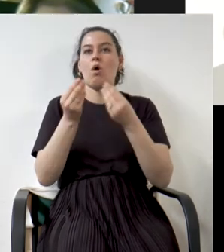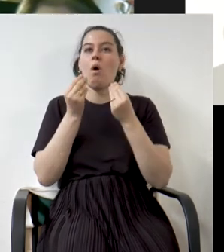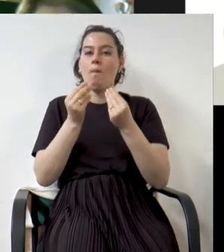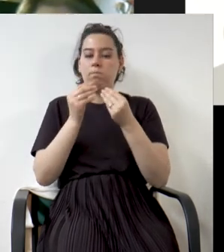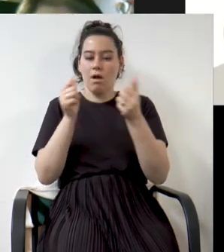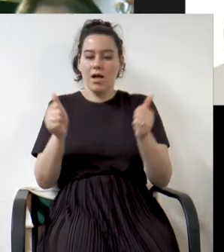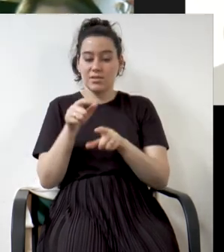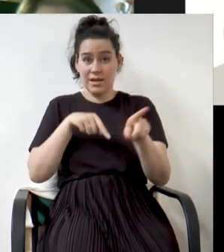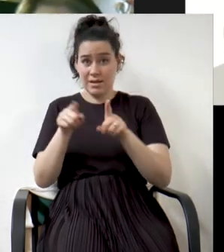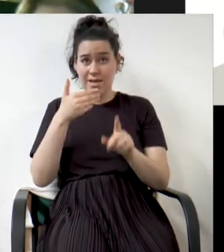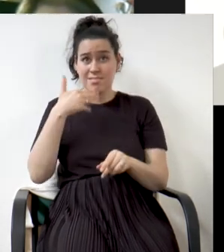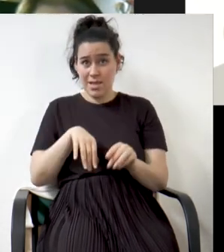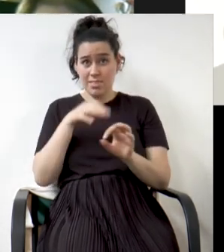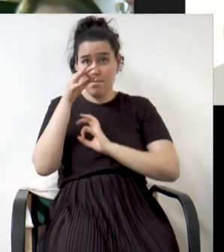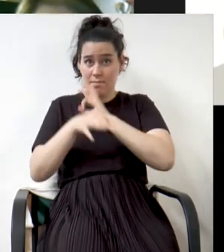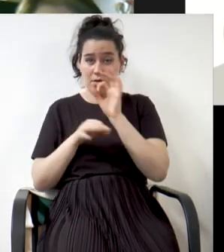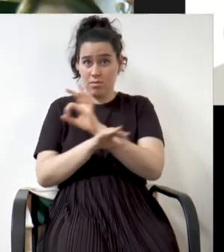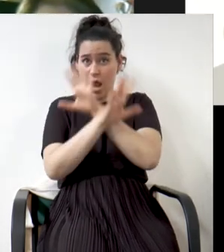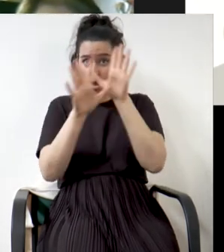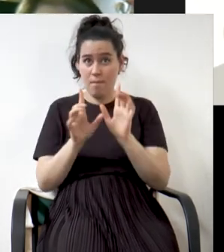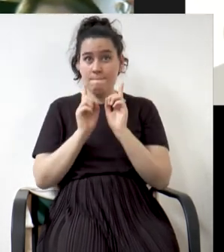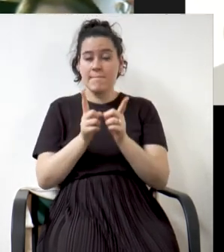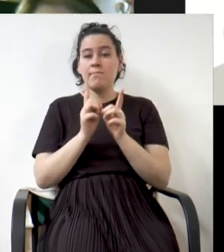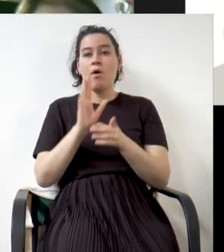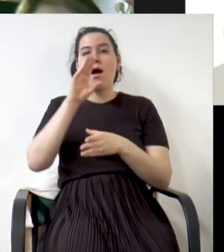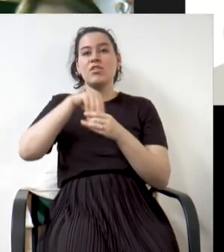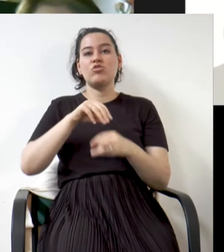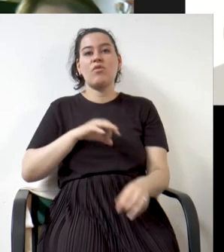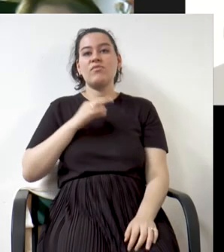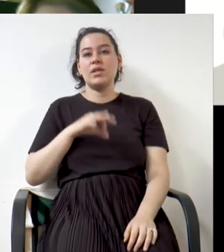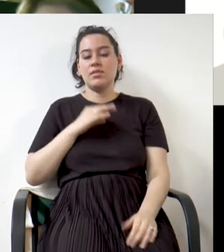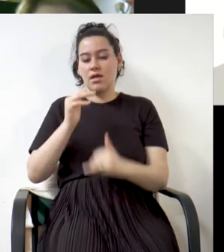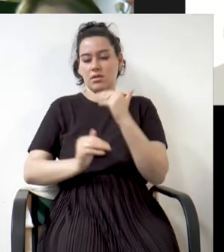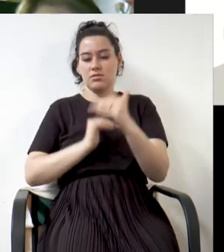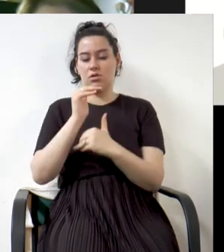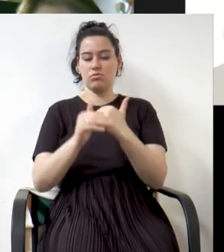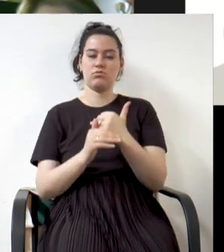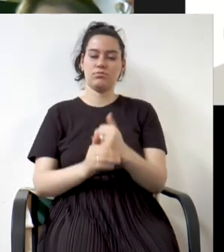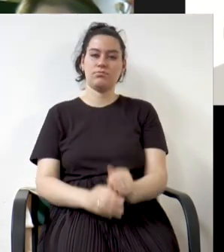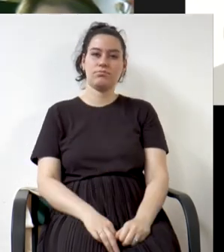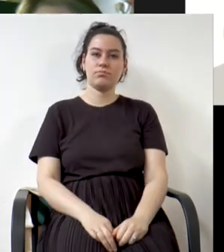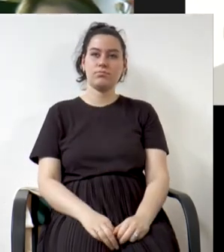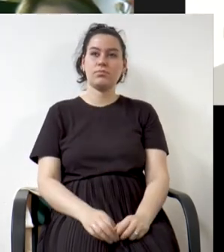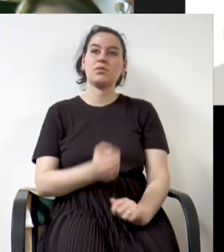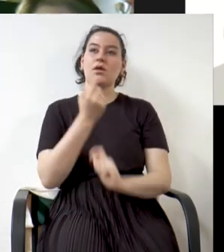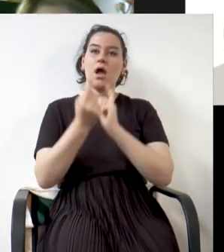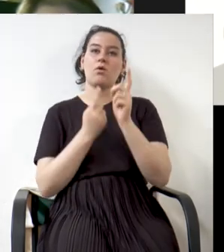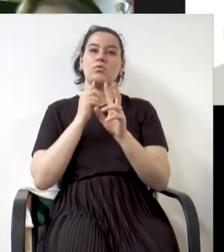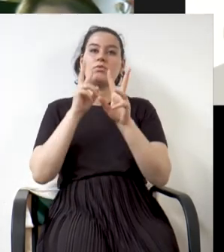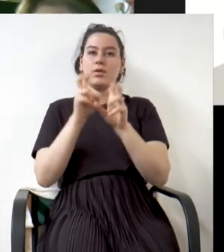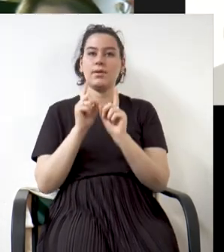carrera. ¿Me explico? Son parte de la vida misma del desarrollo académico. Hay cuestiones también